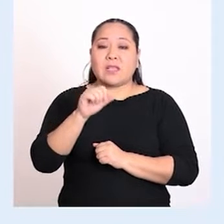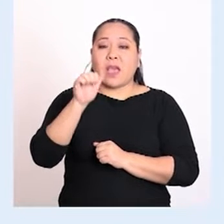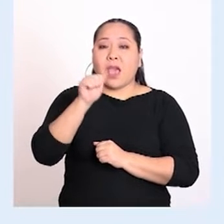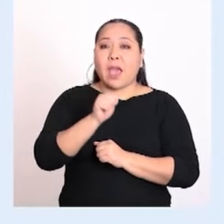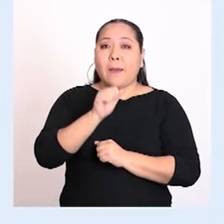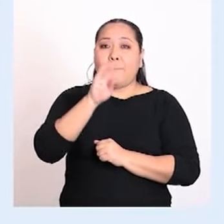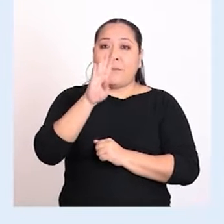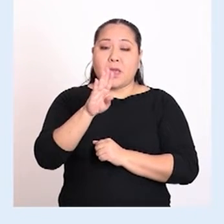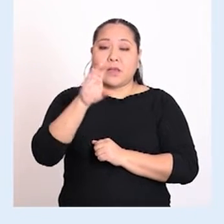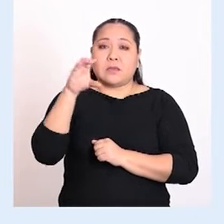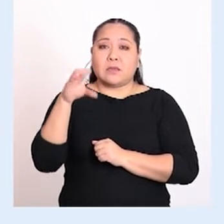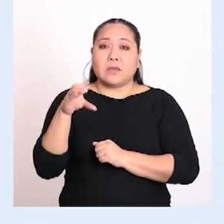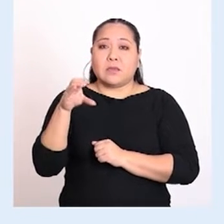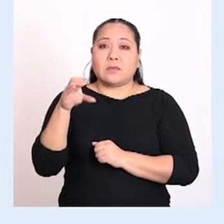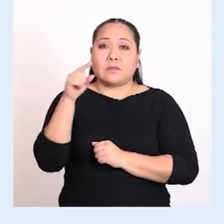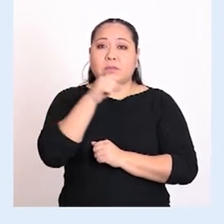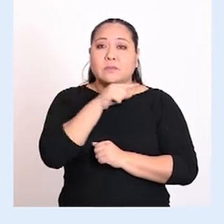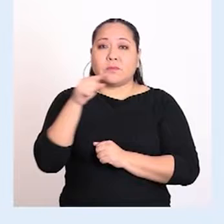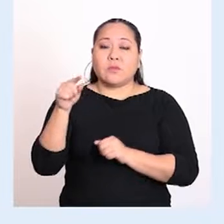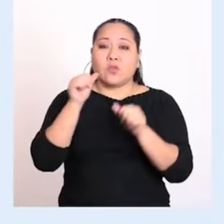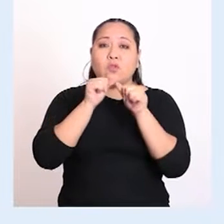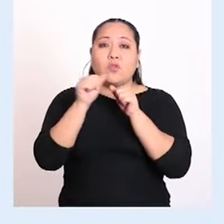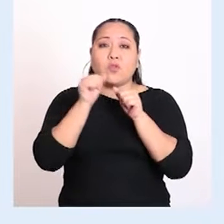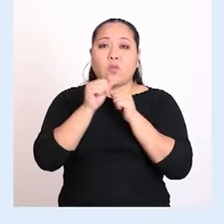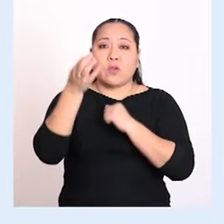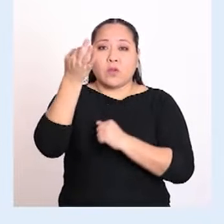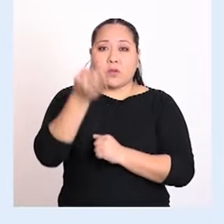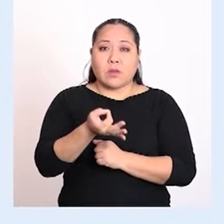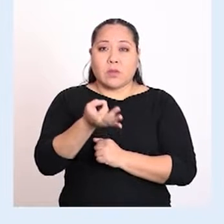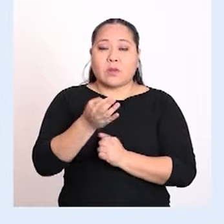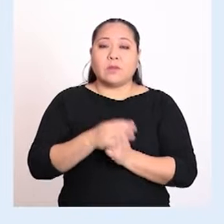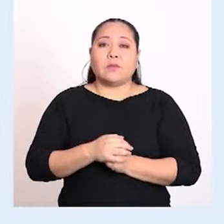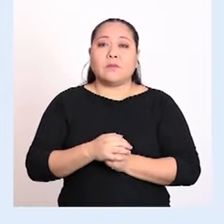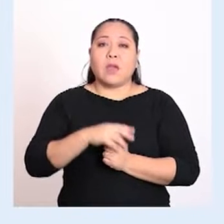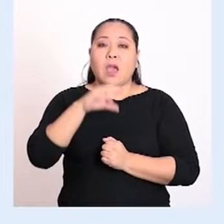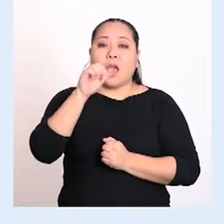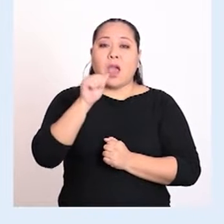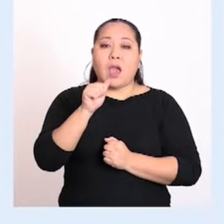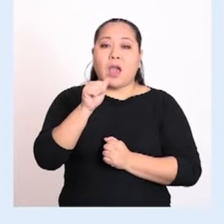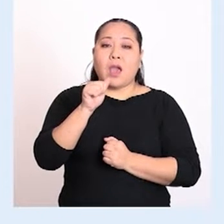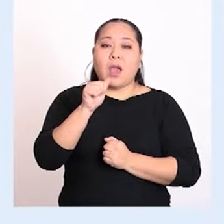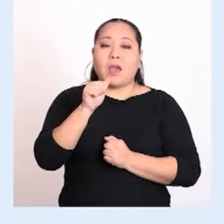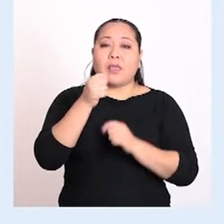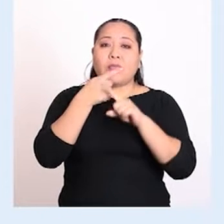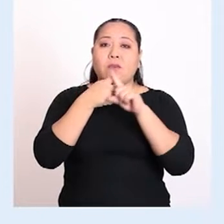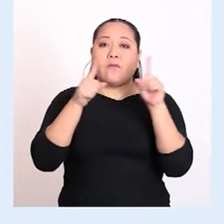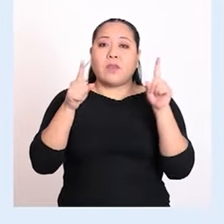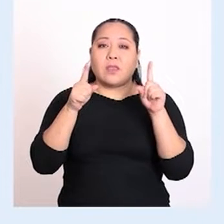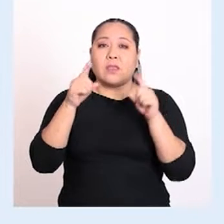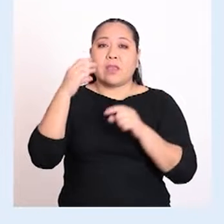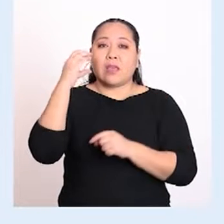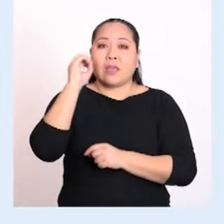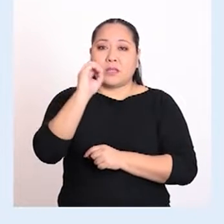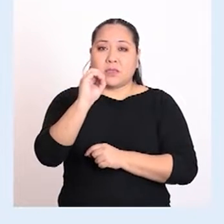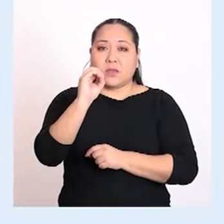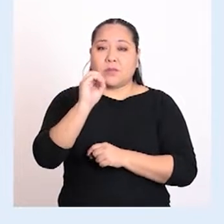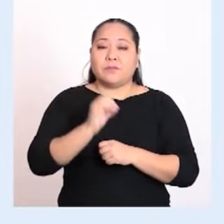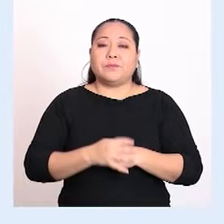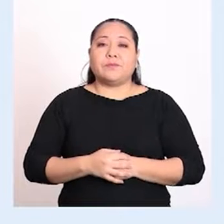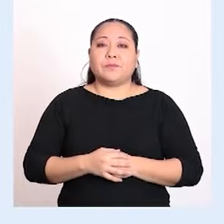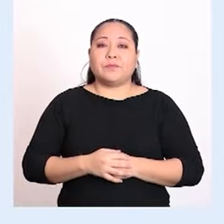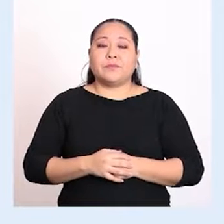a, b y c son números reales y a es diferente de